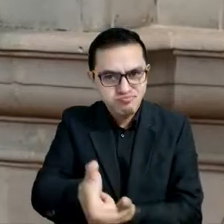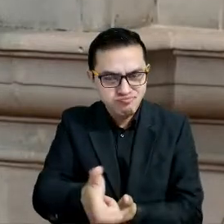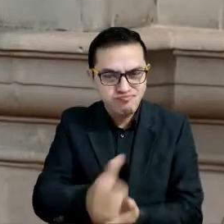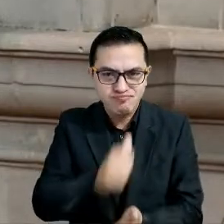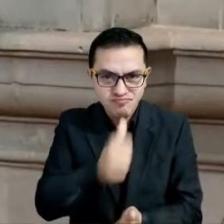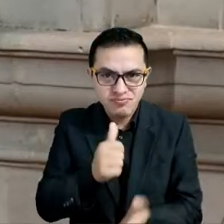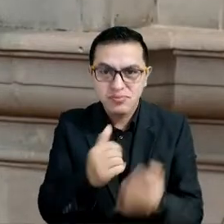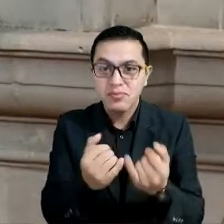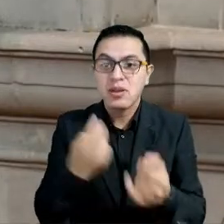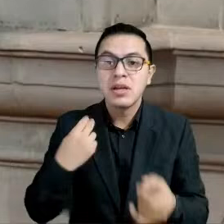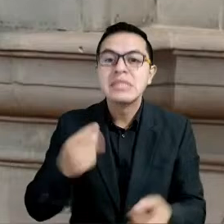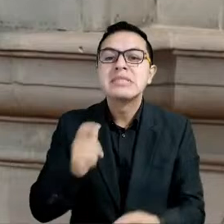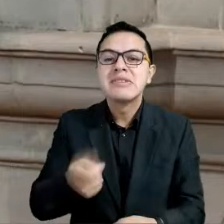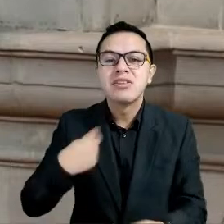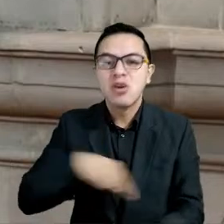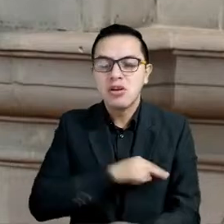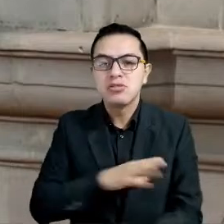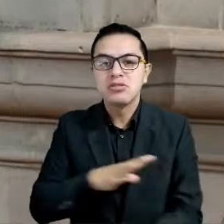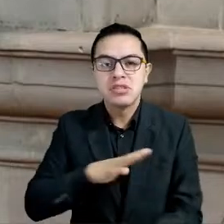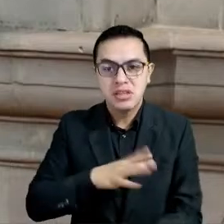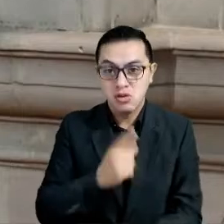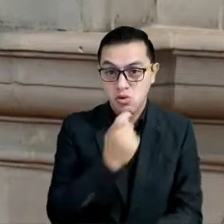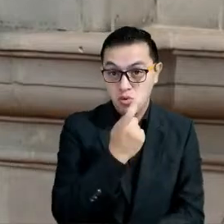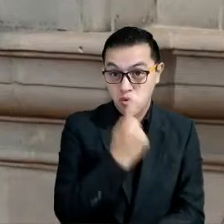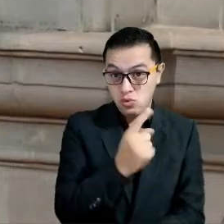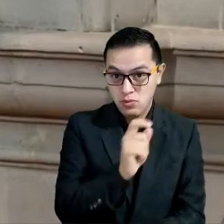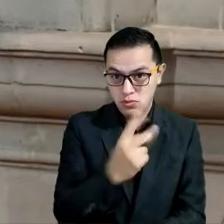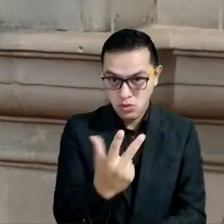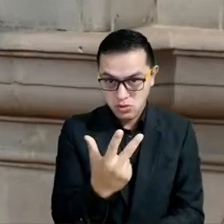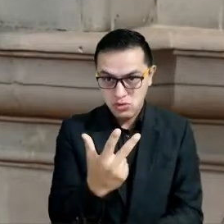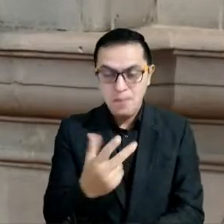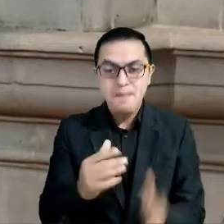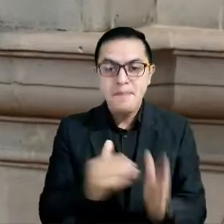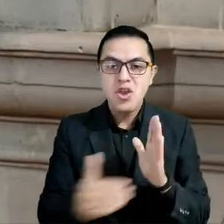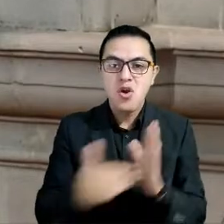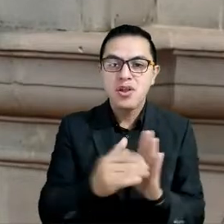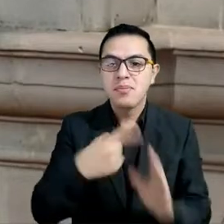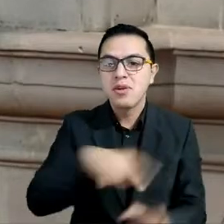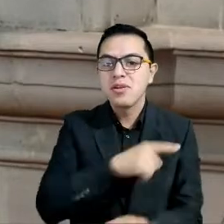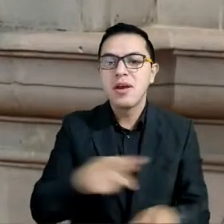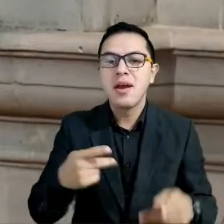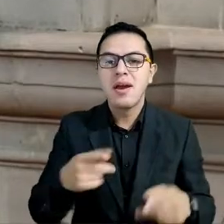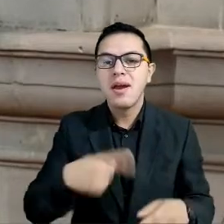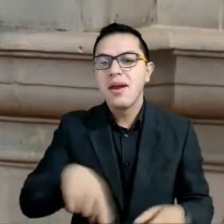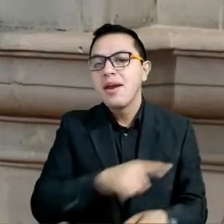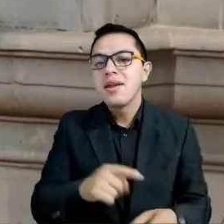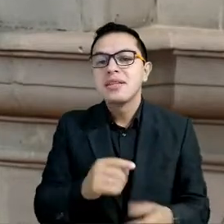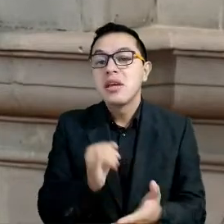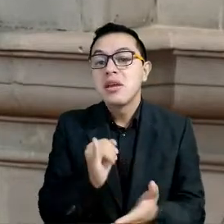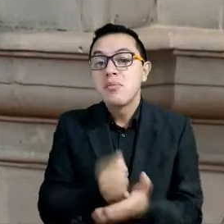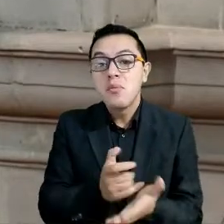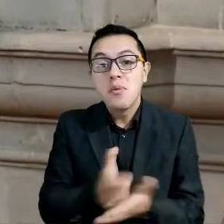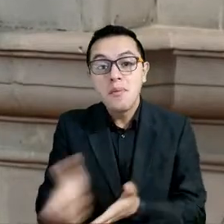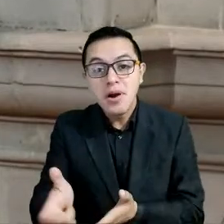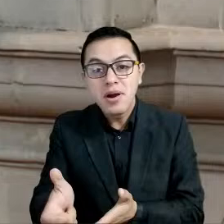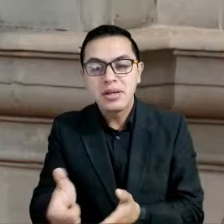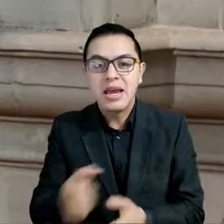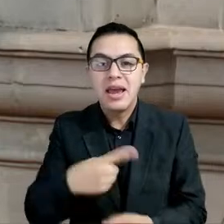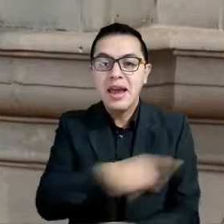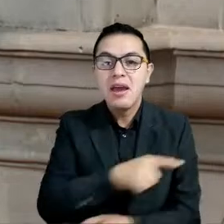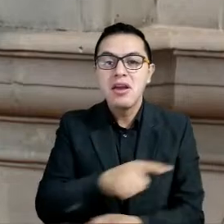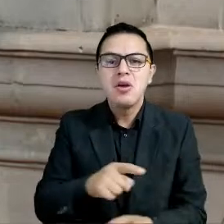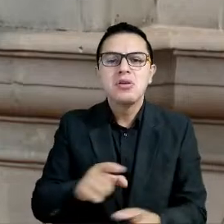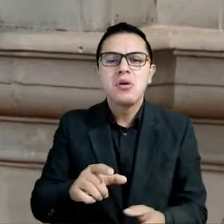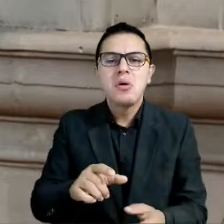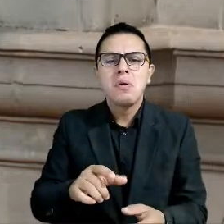que existen pero no existen. Existen físicamente pero no existen jurídicamente. Y esta